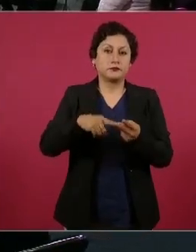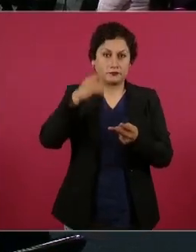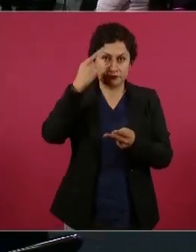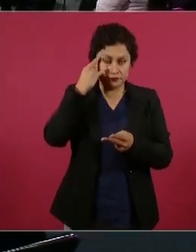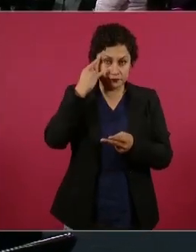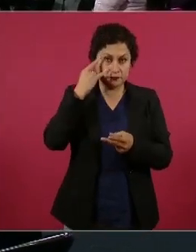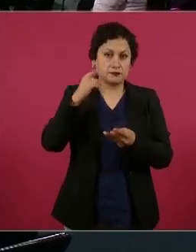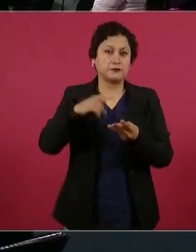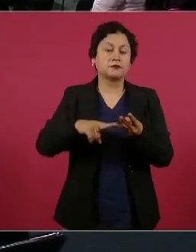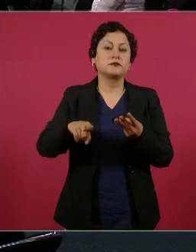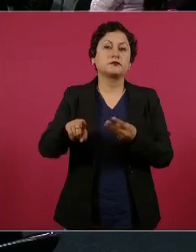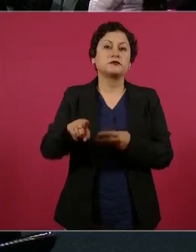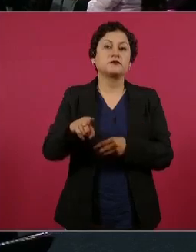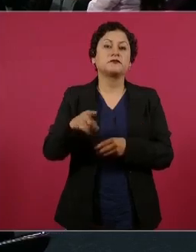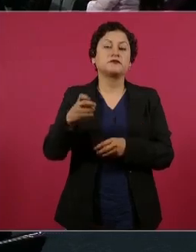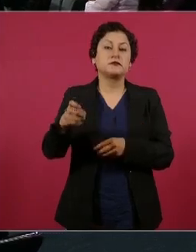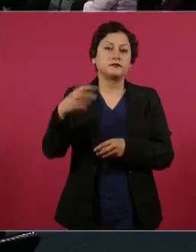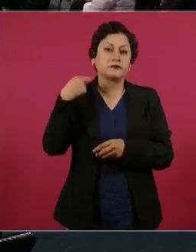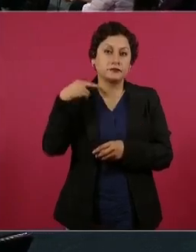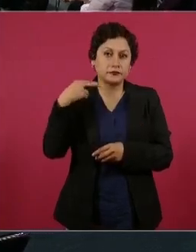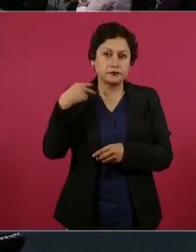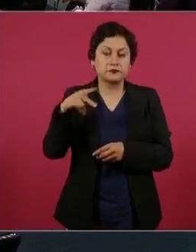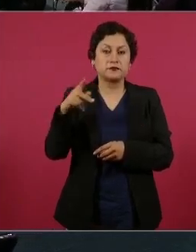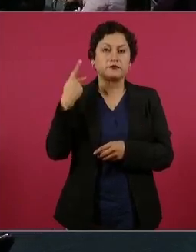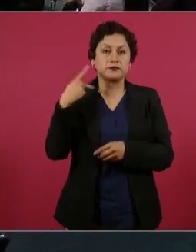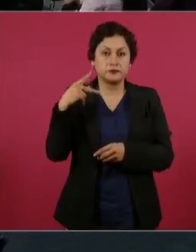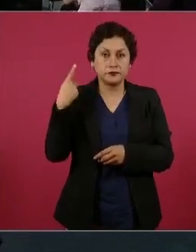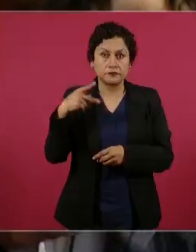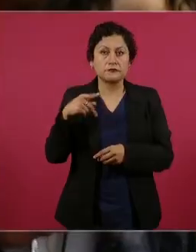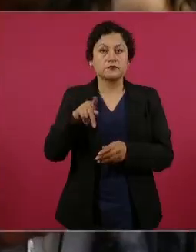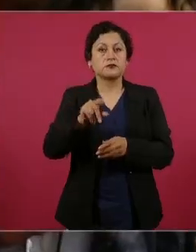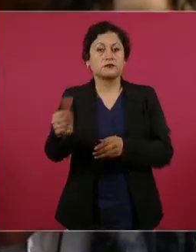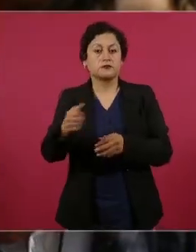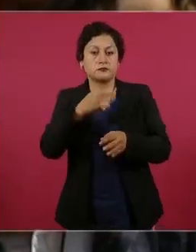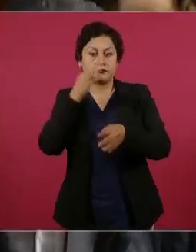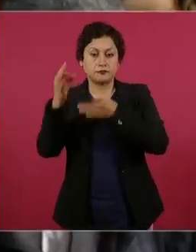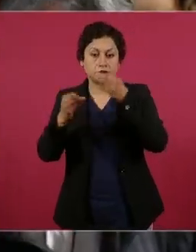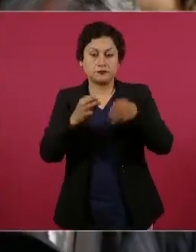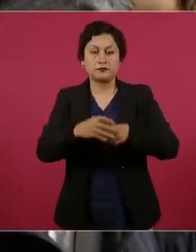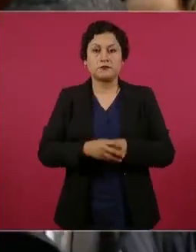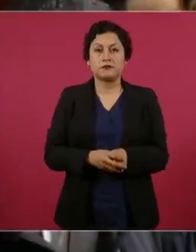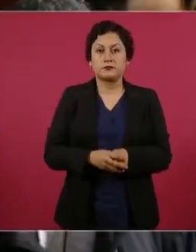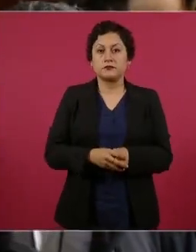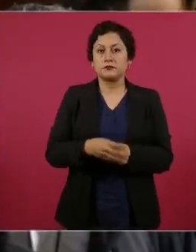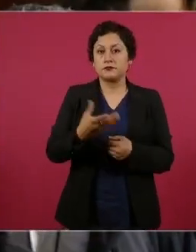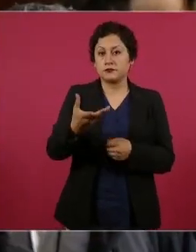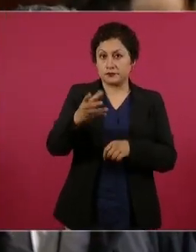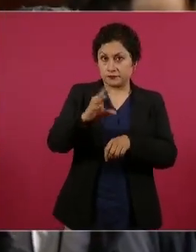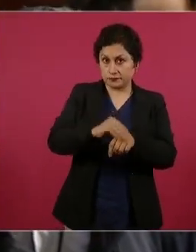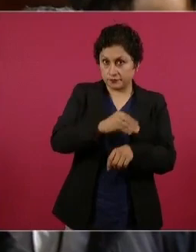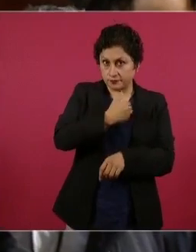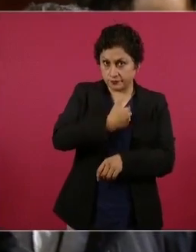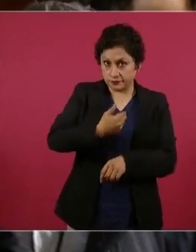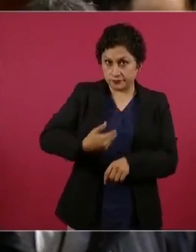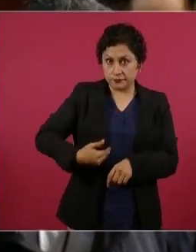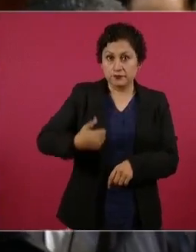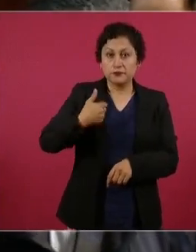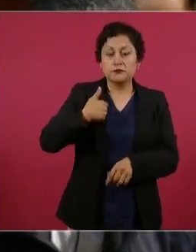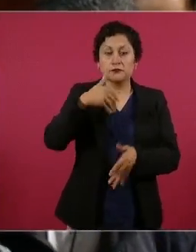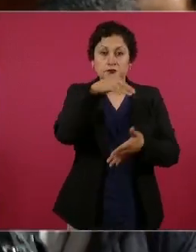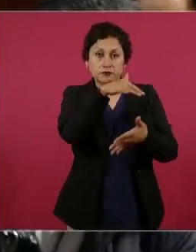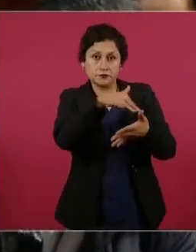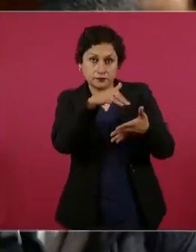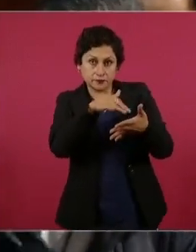Petrolera, Veracruz, Puebla. Señor presidente, bueno, antes que nada voy a leer este